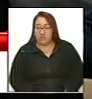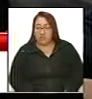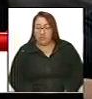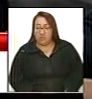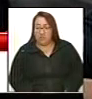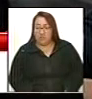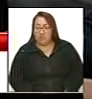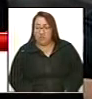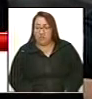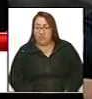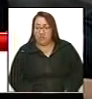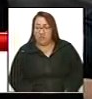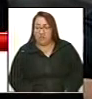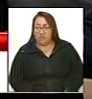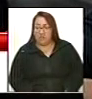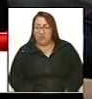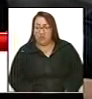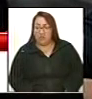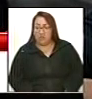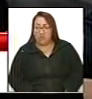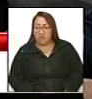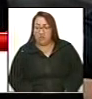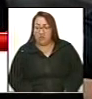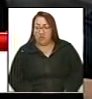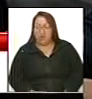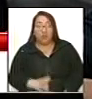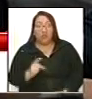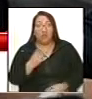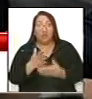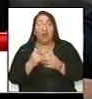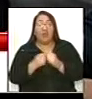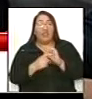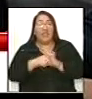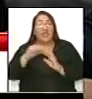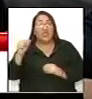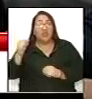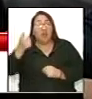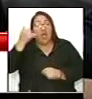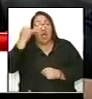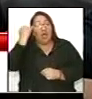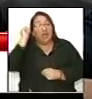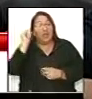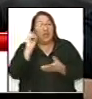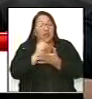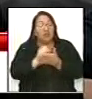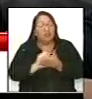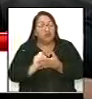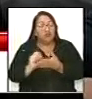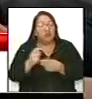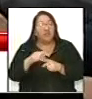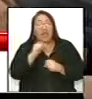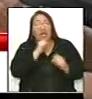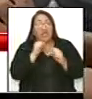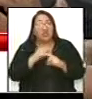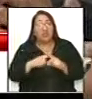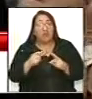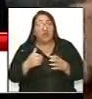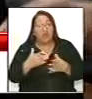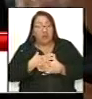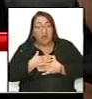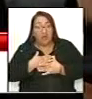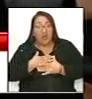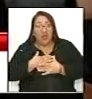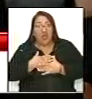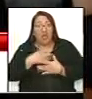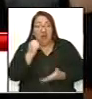facultad para legislar en materia de derecho de autor, y aún ahí en materia de regulación de las sociedades de autores, y